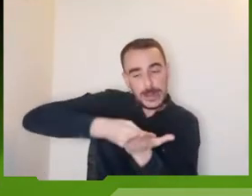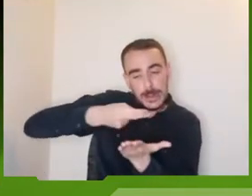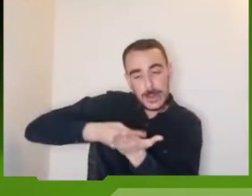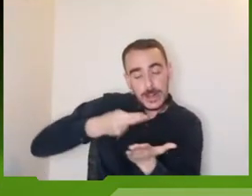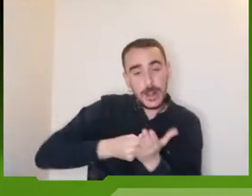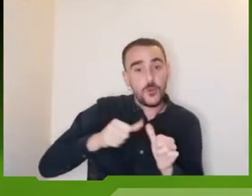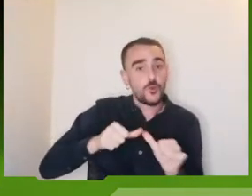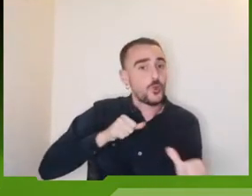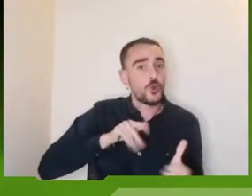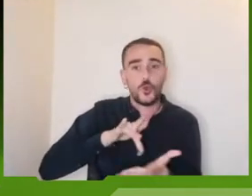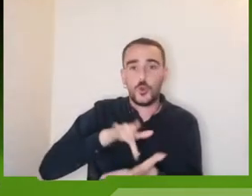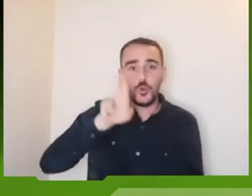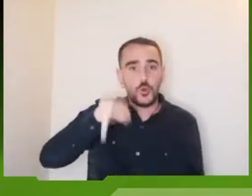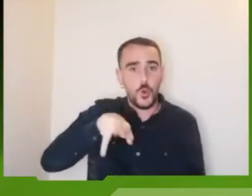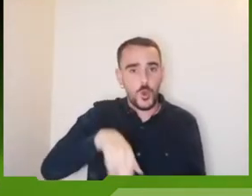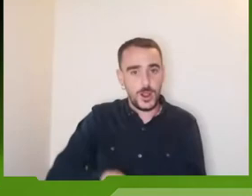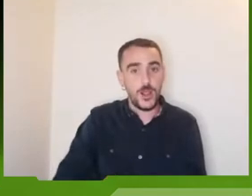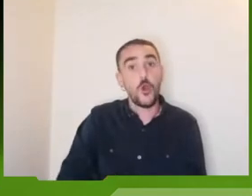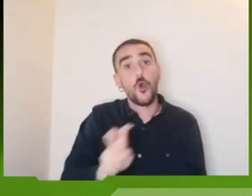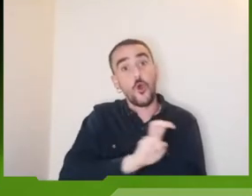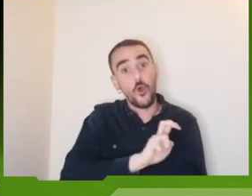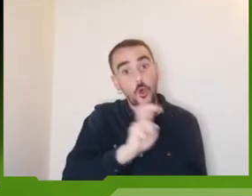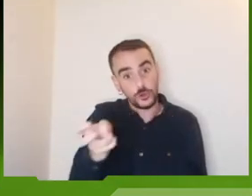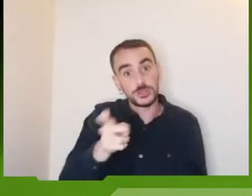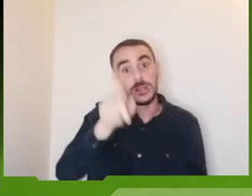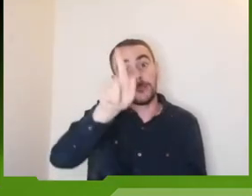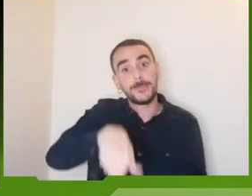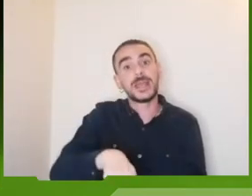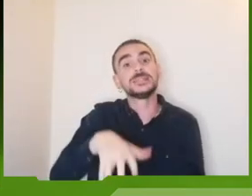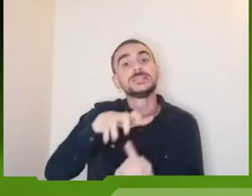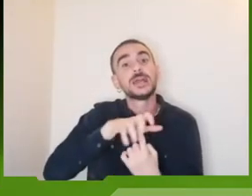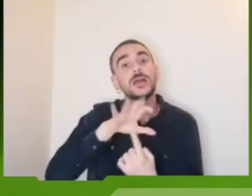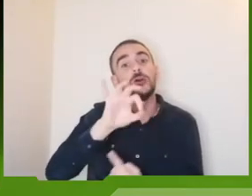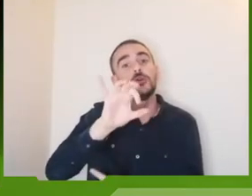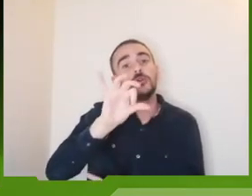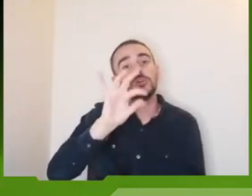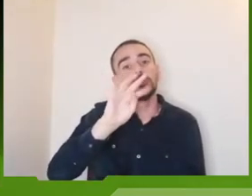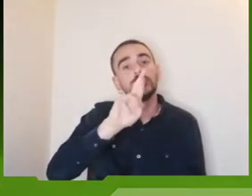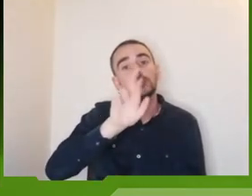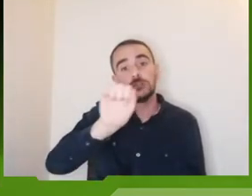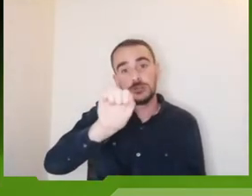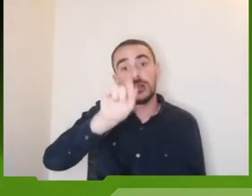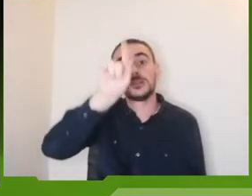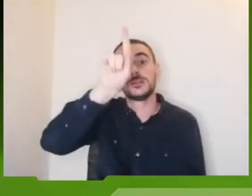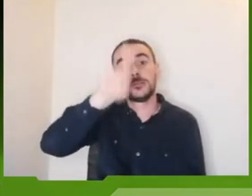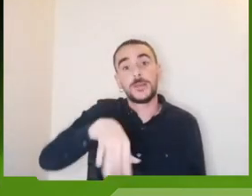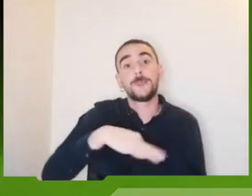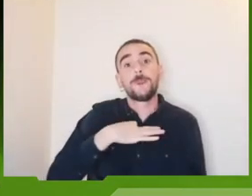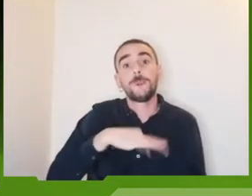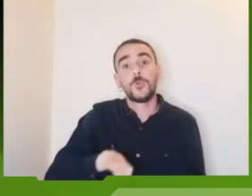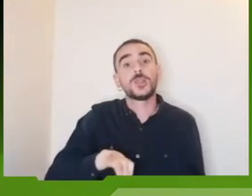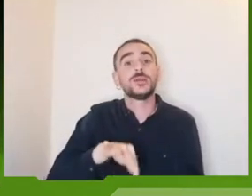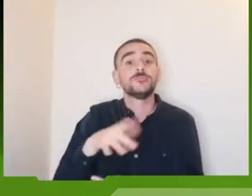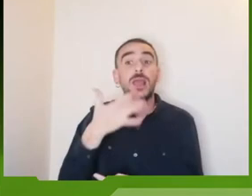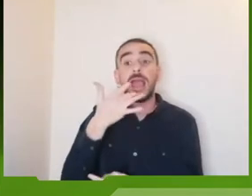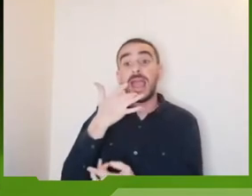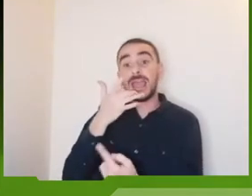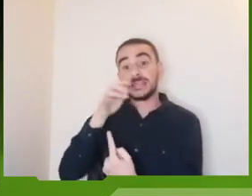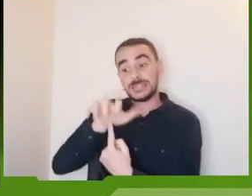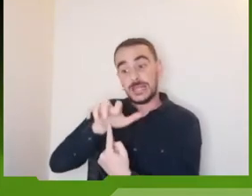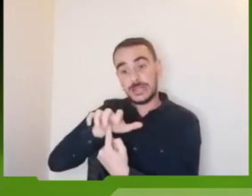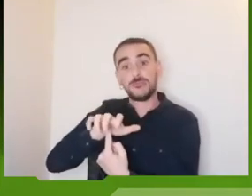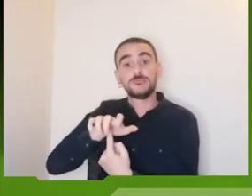usar las setas ostras, súper sencilla y súper rica, es simplemente rebozándolas y friéndolas como si fuera escalope,